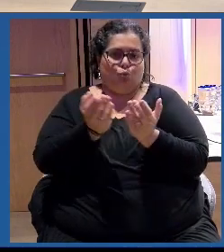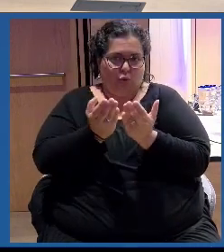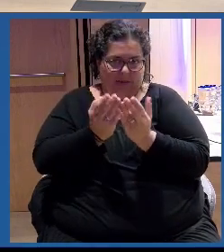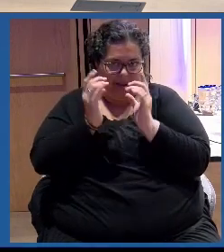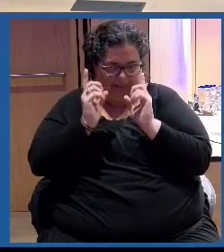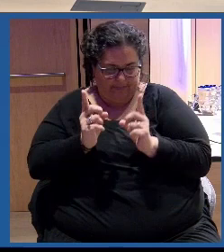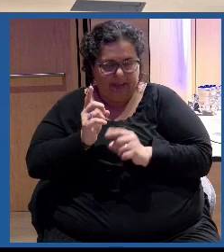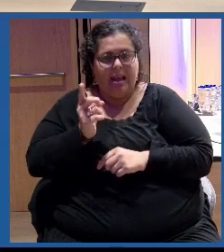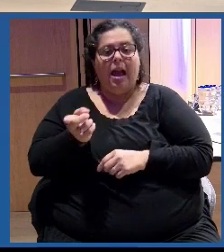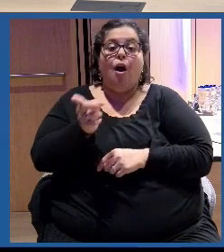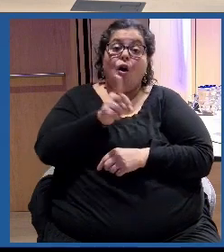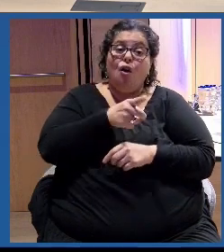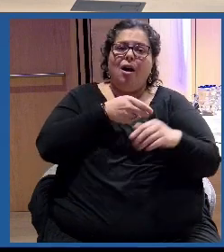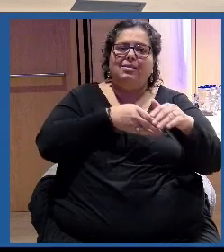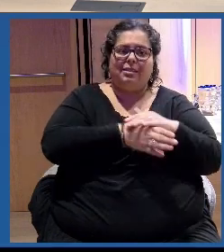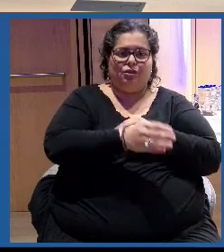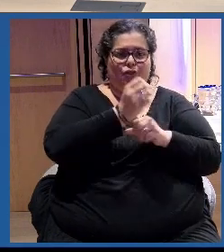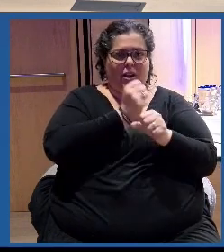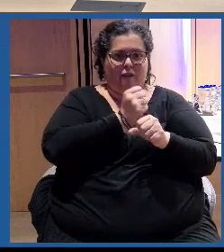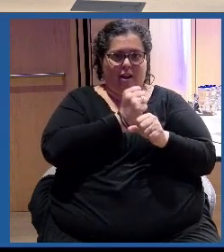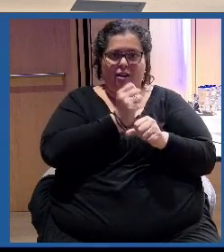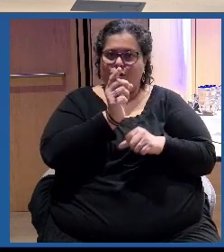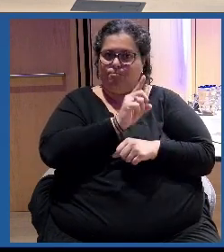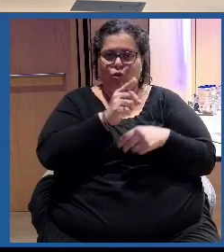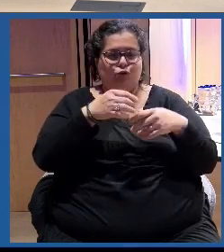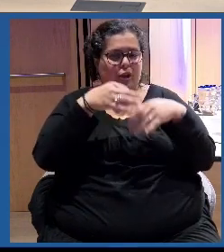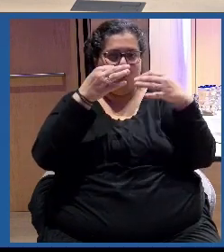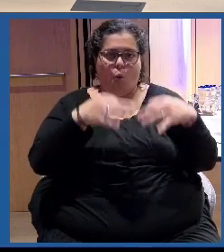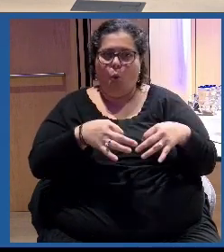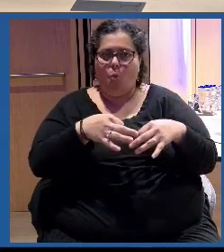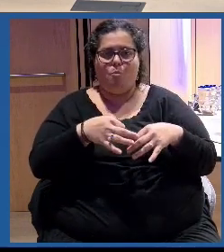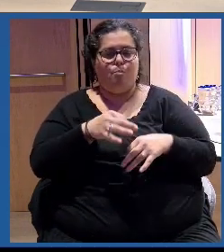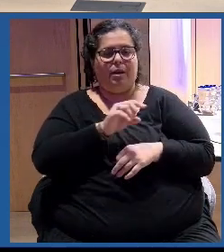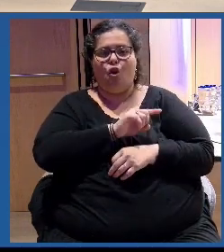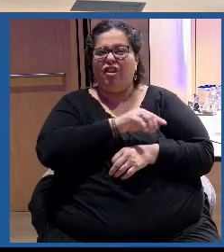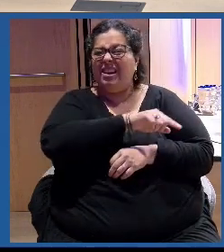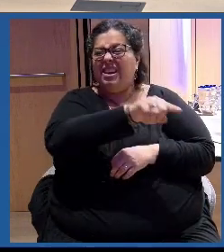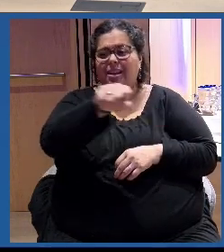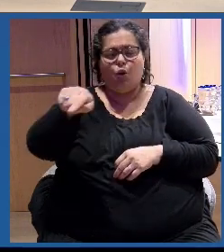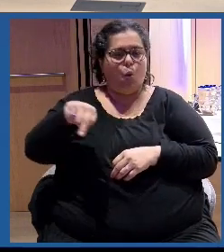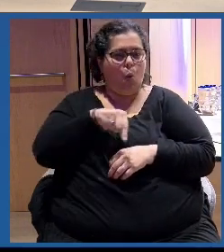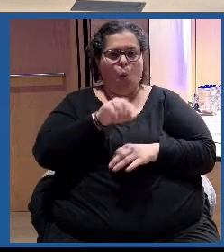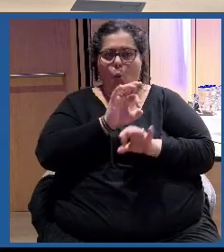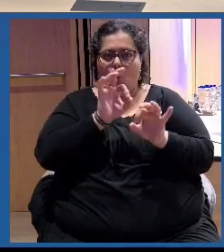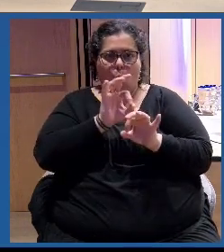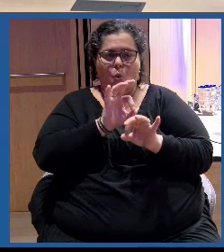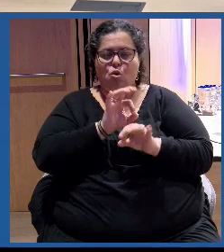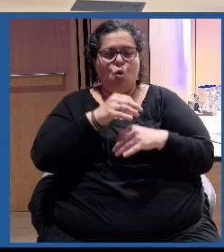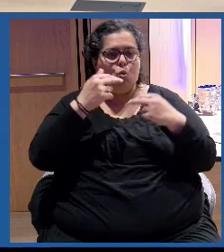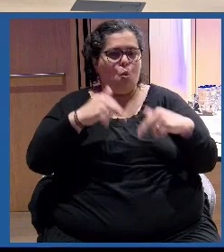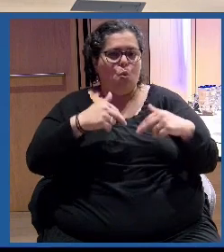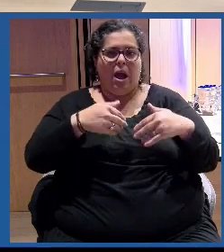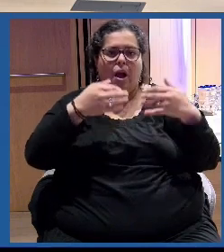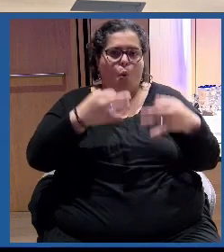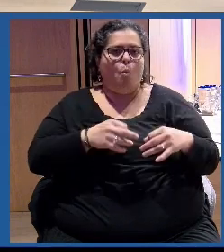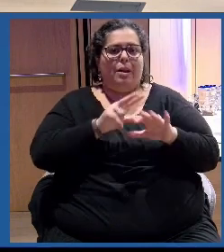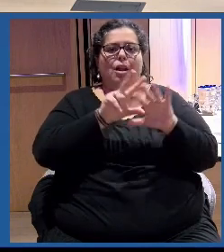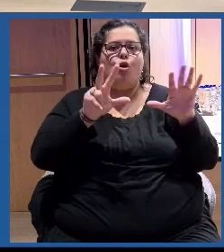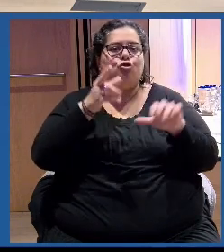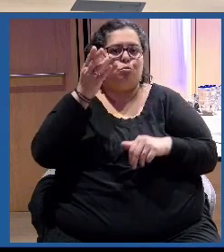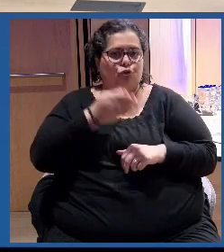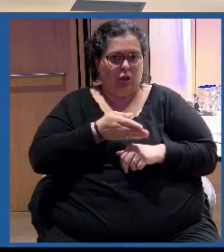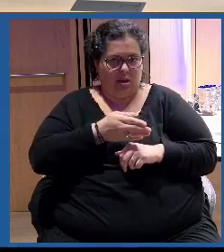el acceso laboral nunca se ha cumplido por ninguno de los organismos obligados el 8% de los cupos que se deben reservar en el